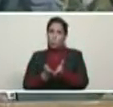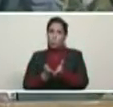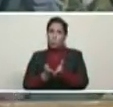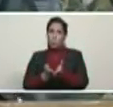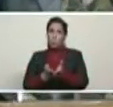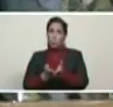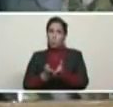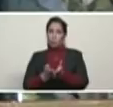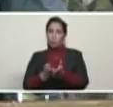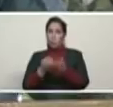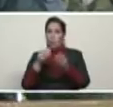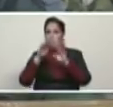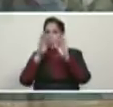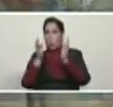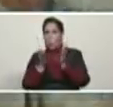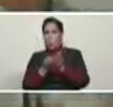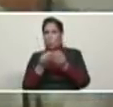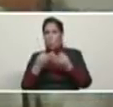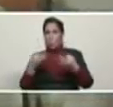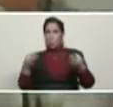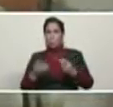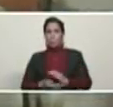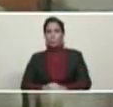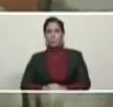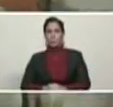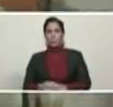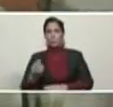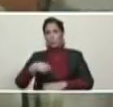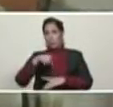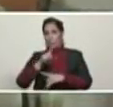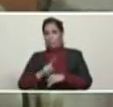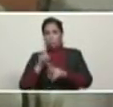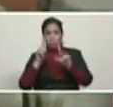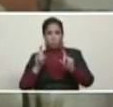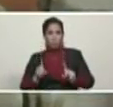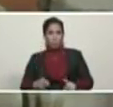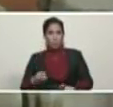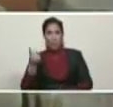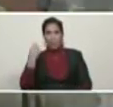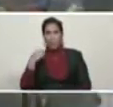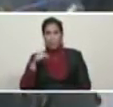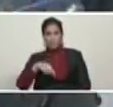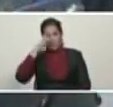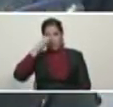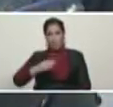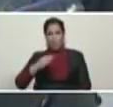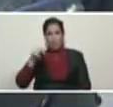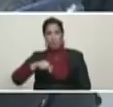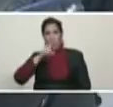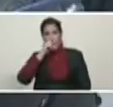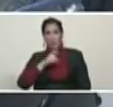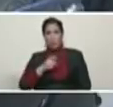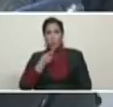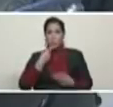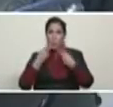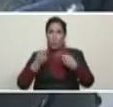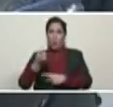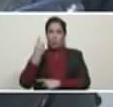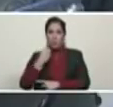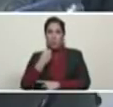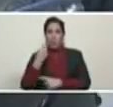moderno. Bueno, la primera operación militar de este año, ya lo anuncié el día de ayer, Es una operación de